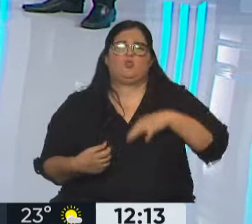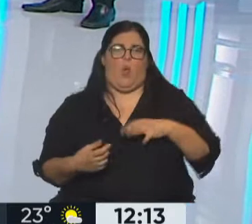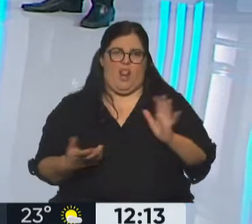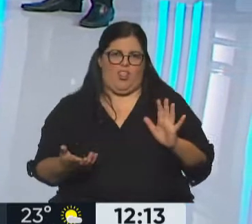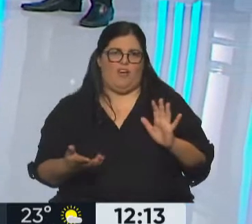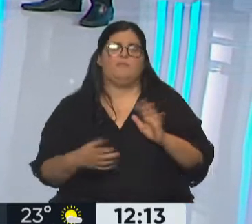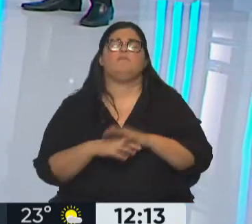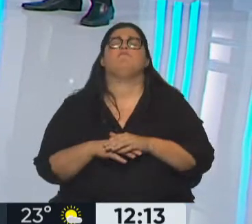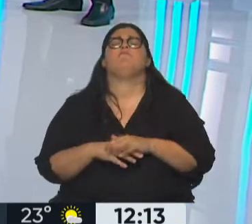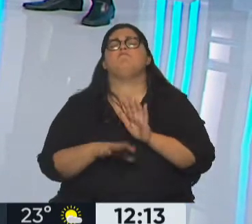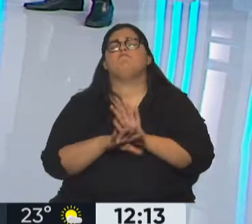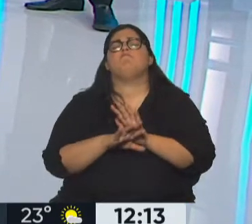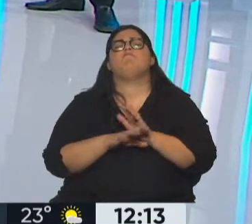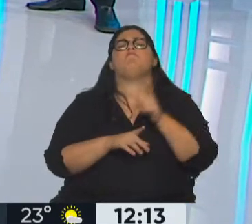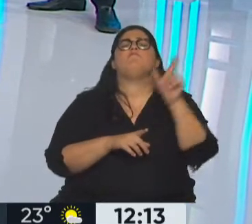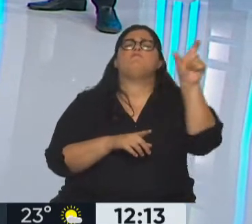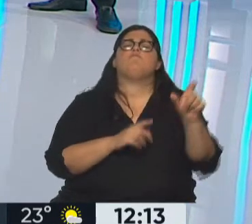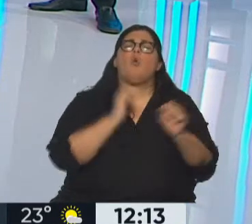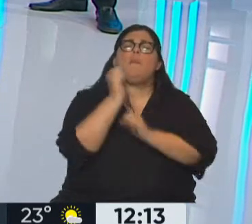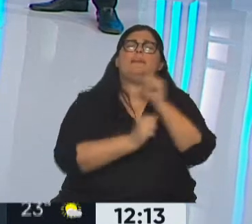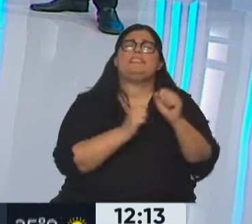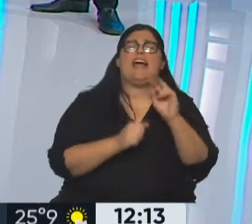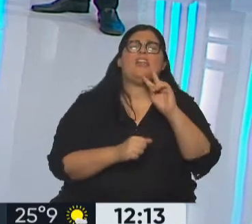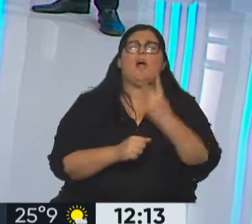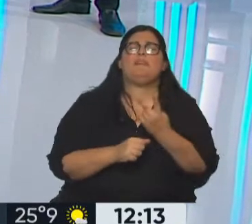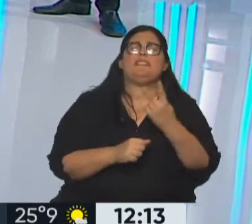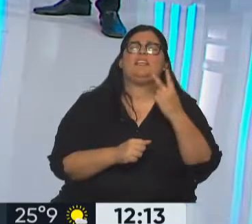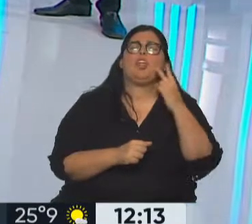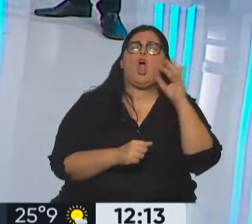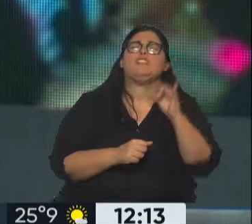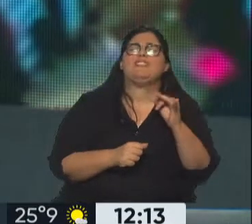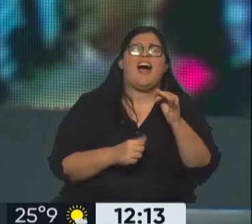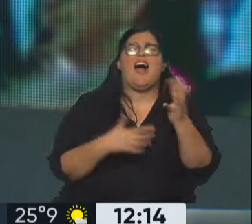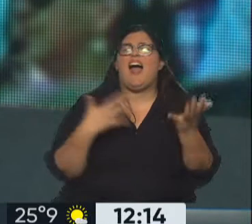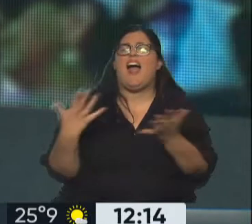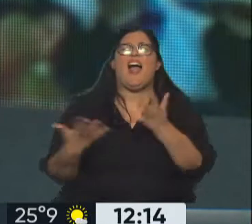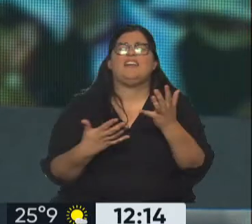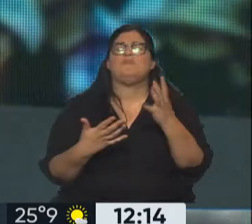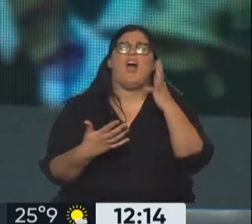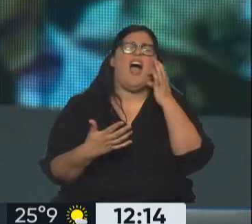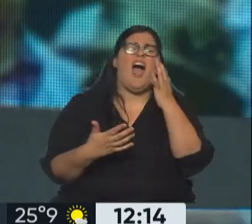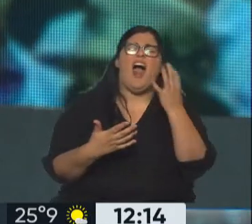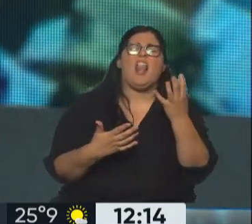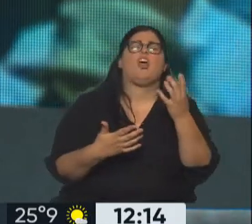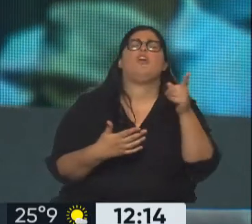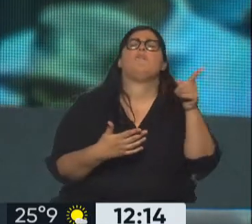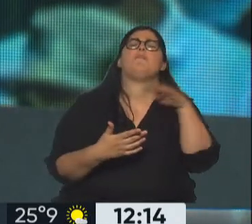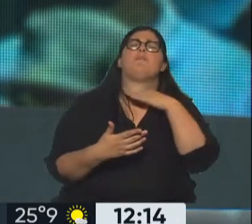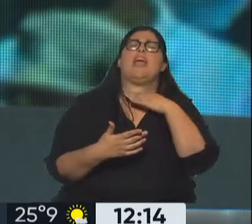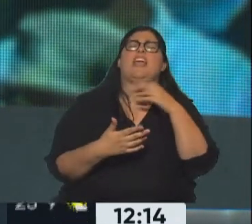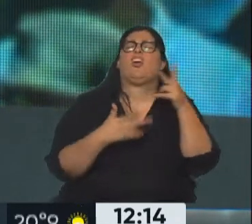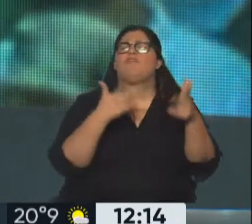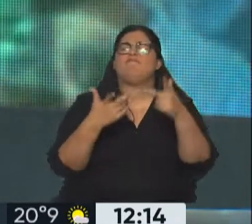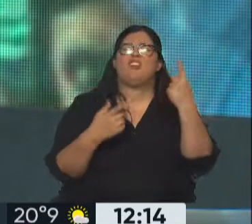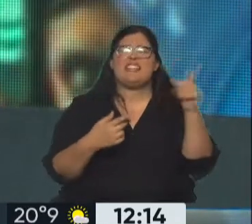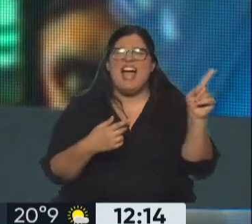coalición orquestada por el empresario Claudio X González, una cosa rara en España, es decir, en México que se da, pero bueno, que